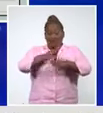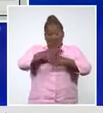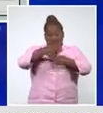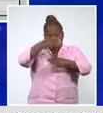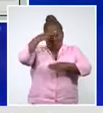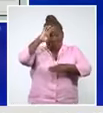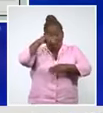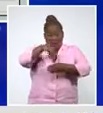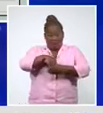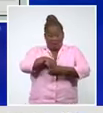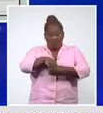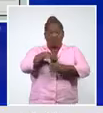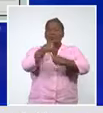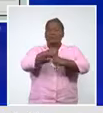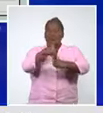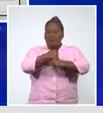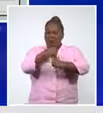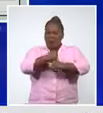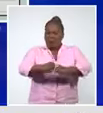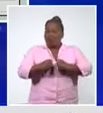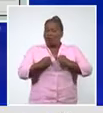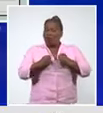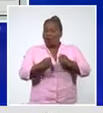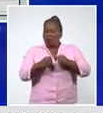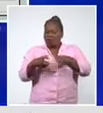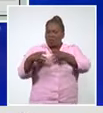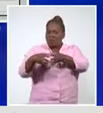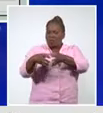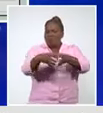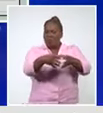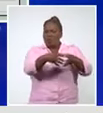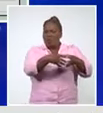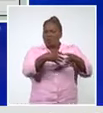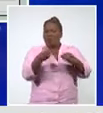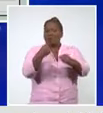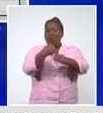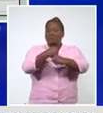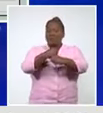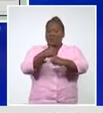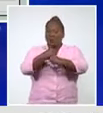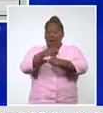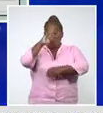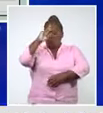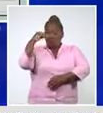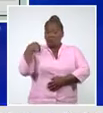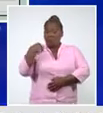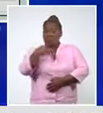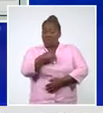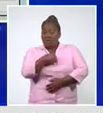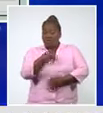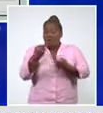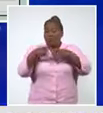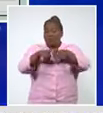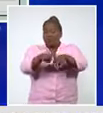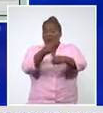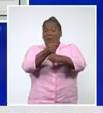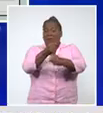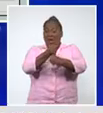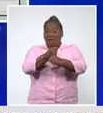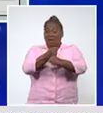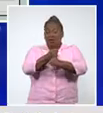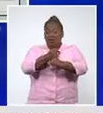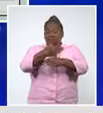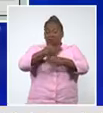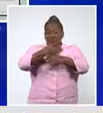el trabajo conjunto con equipos de trabajo que han estado ahí con los santiagueros, bueno, pues va logrando